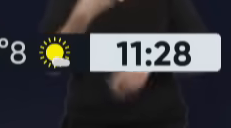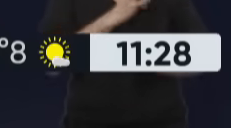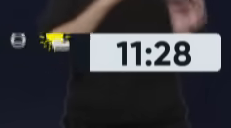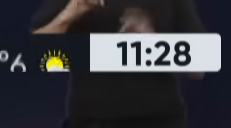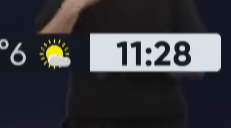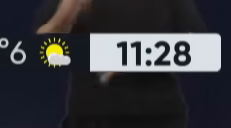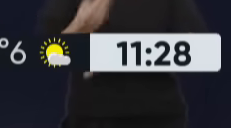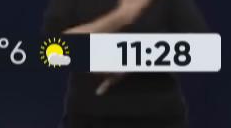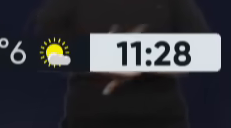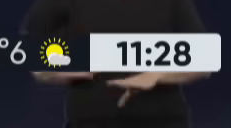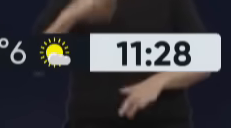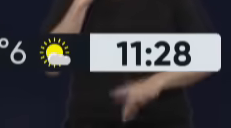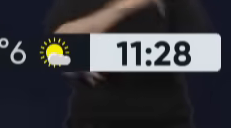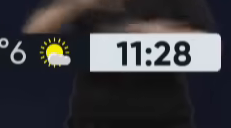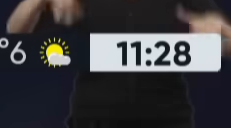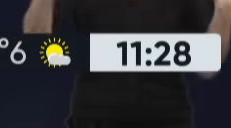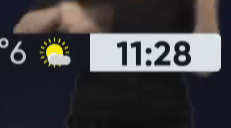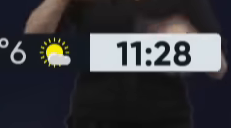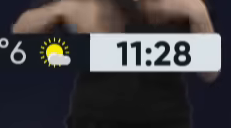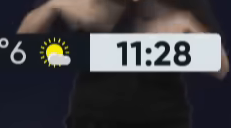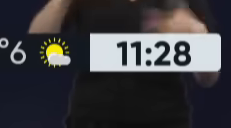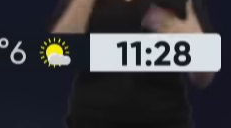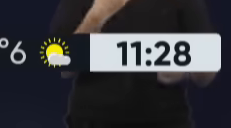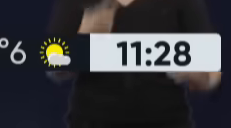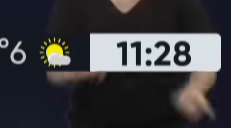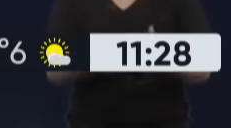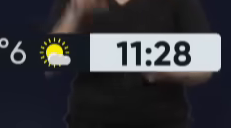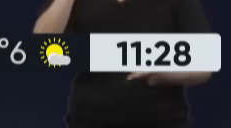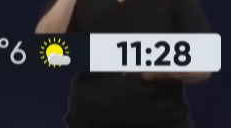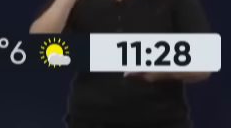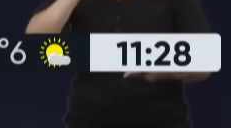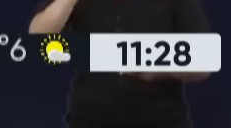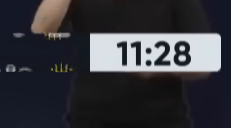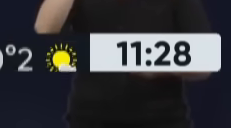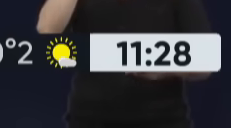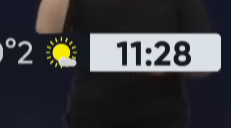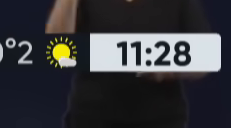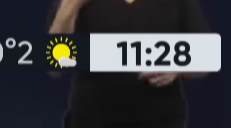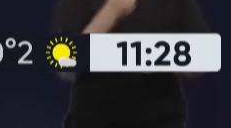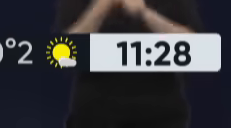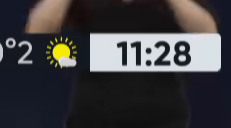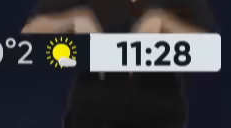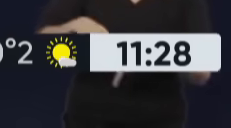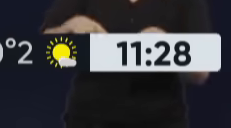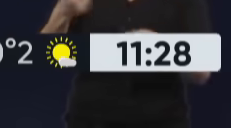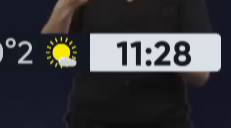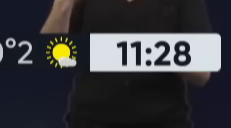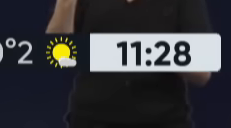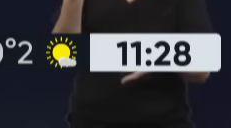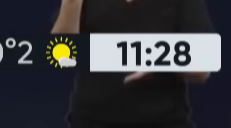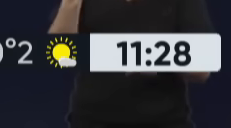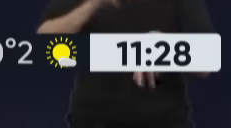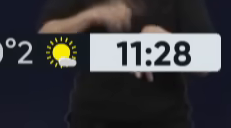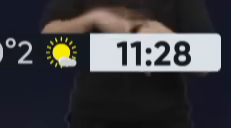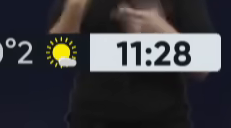ustedes, la emergencia energética. Desde diciembre de 2023 hasta hoy, Argentina registró el mayor superávit energético